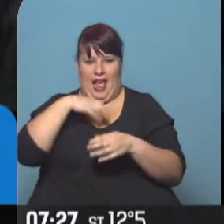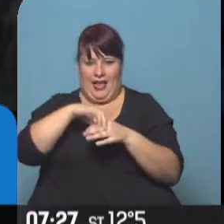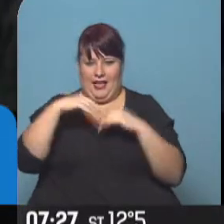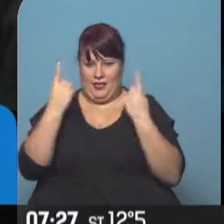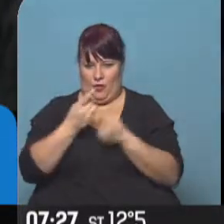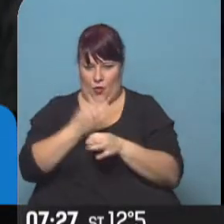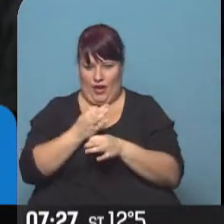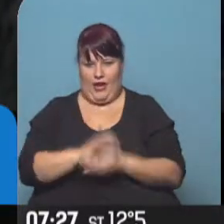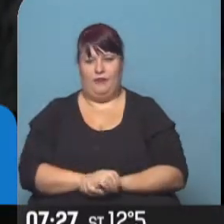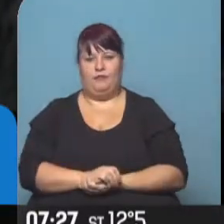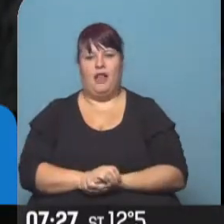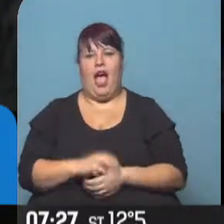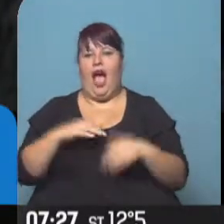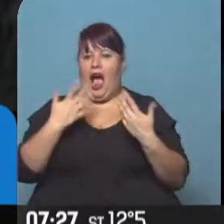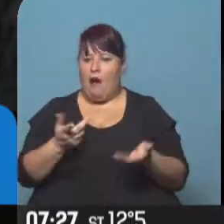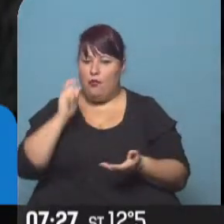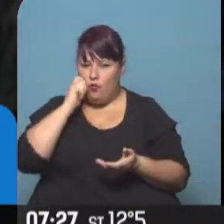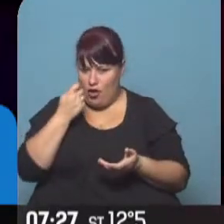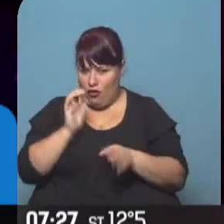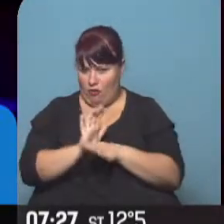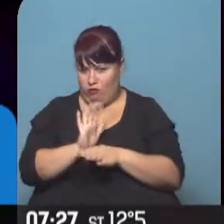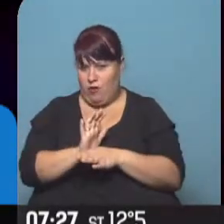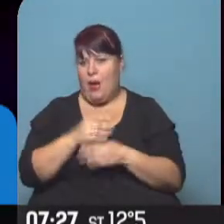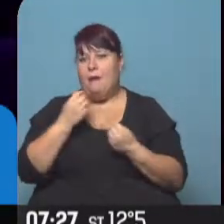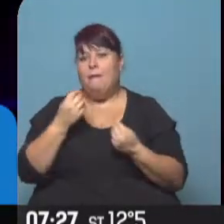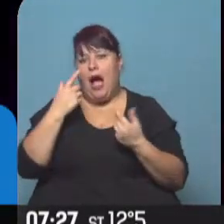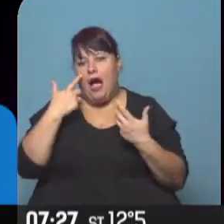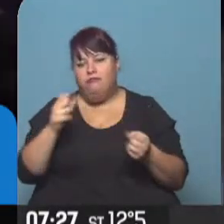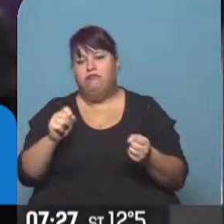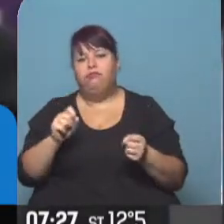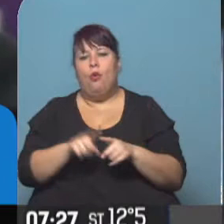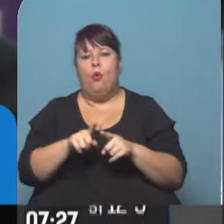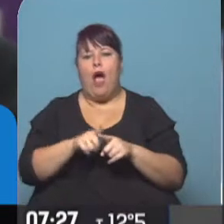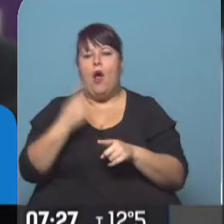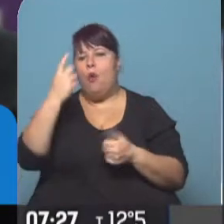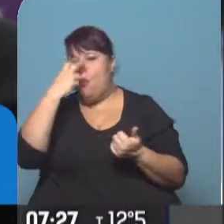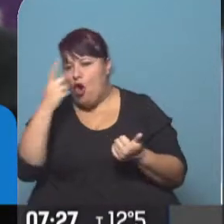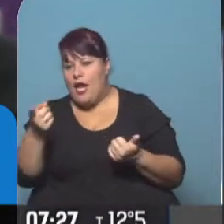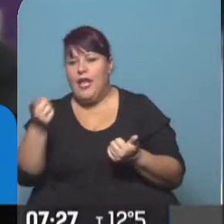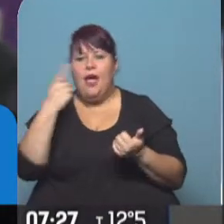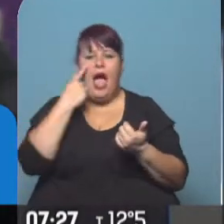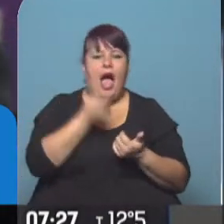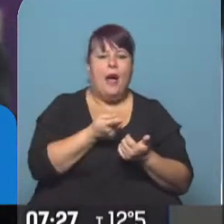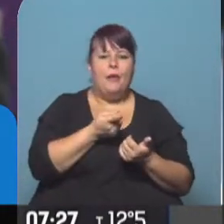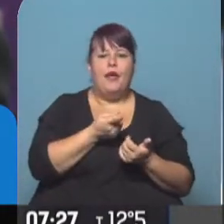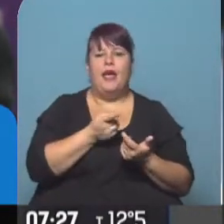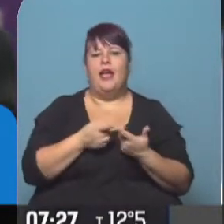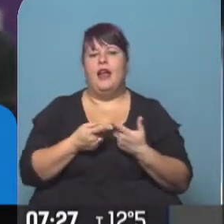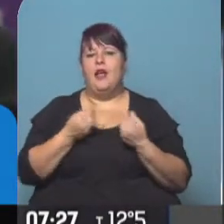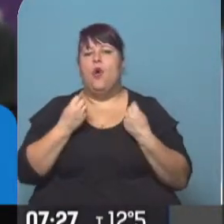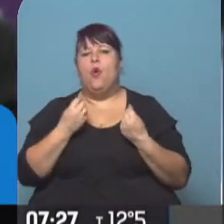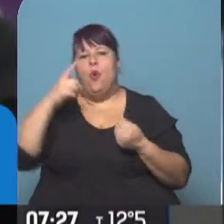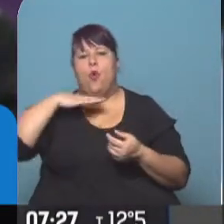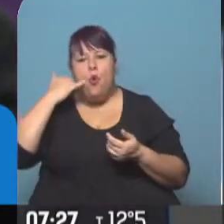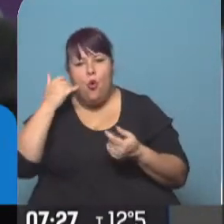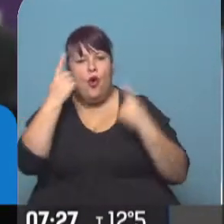escuela. Una gran oportunidad, digamos, para descubrir a un boliviano, para descubrir que un